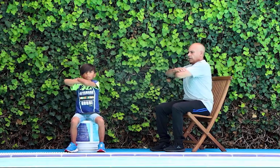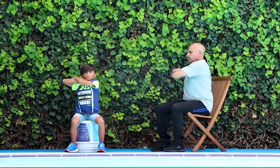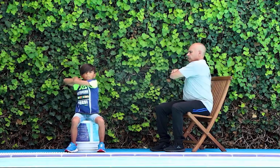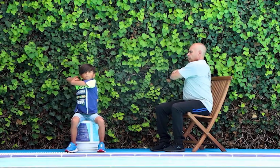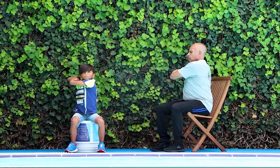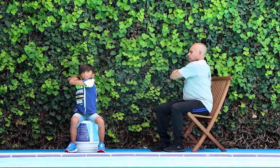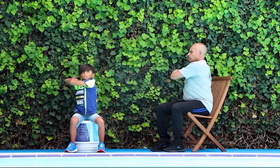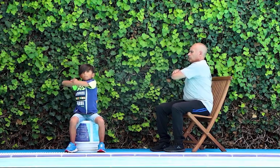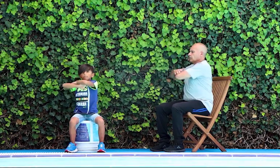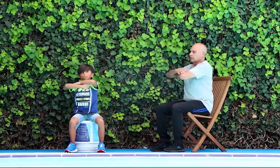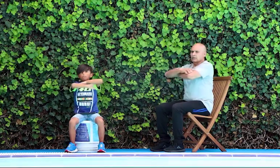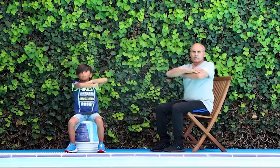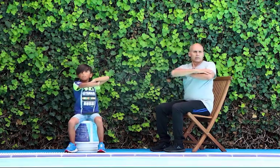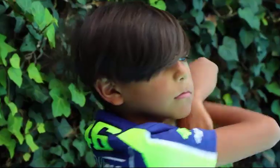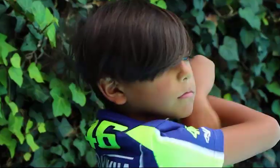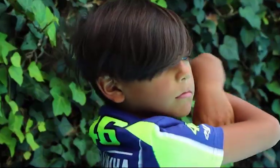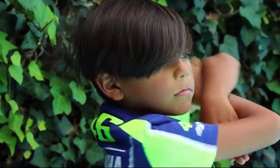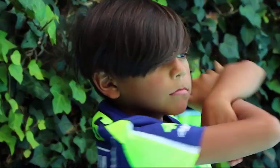Bien.